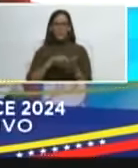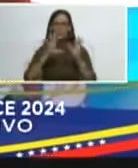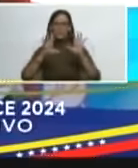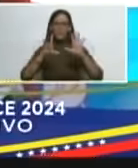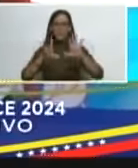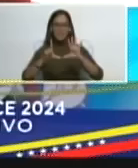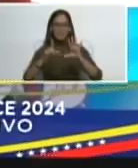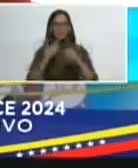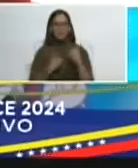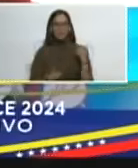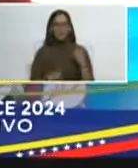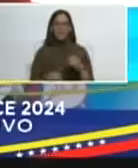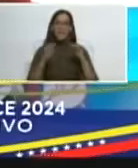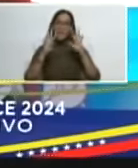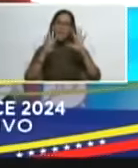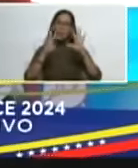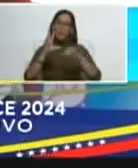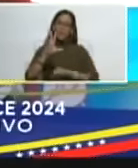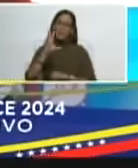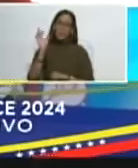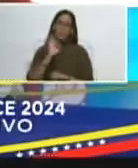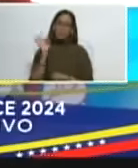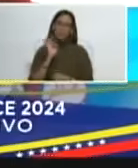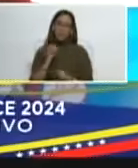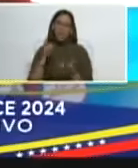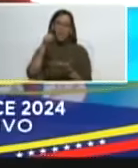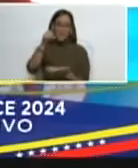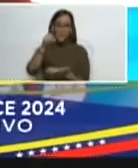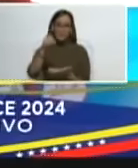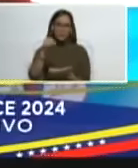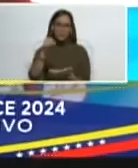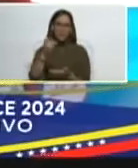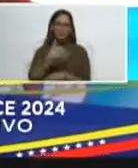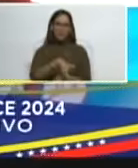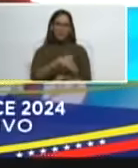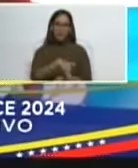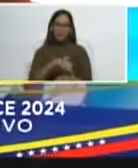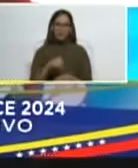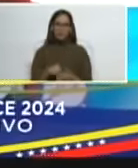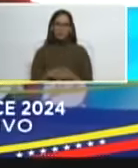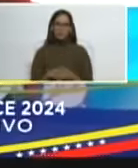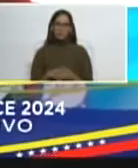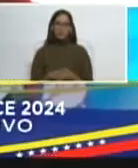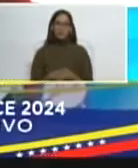2017, presidente, el 93% de los CLAP eran importados.